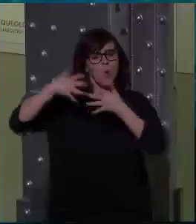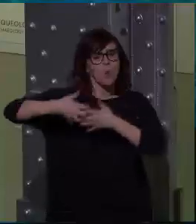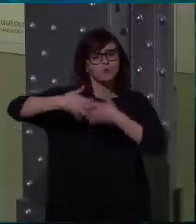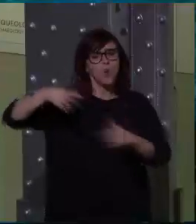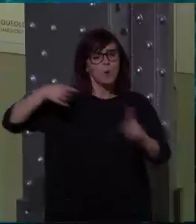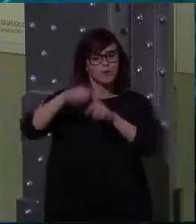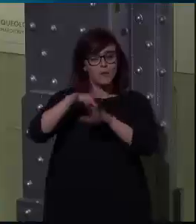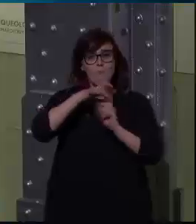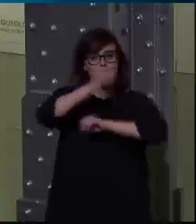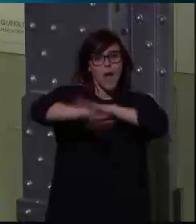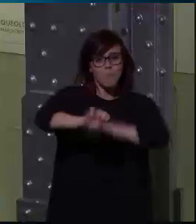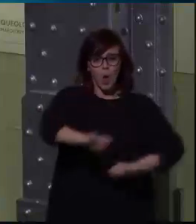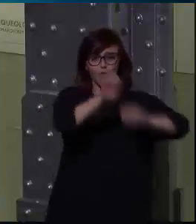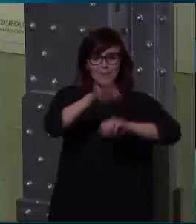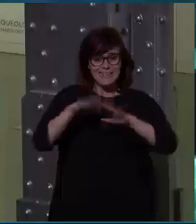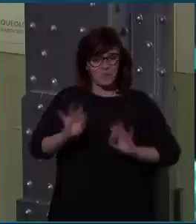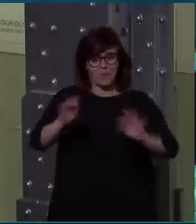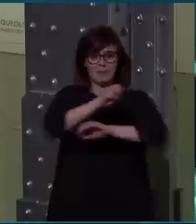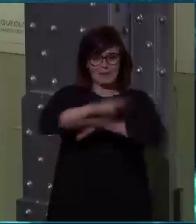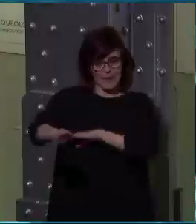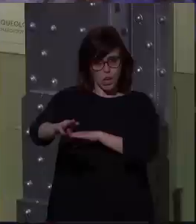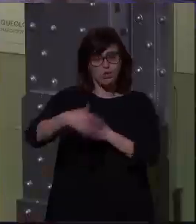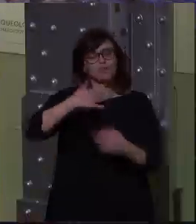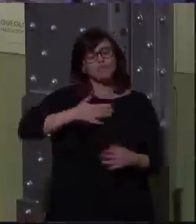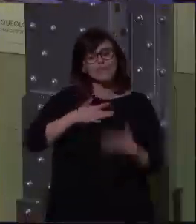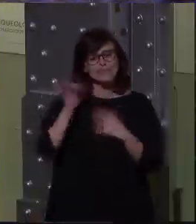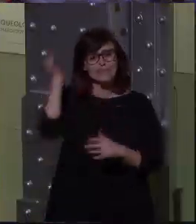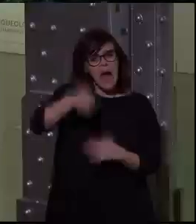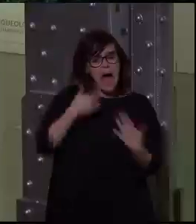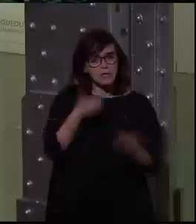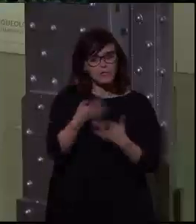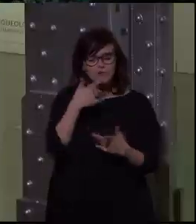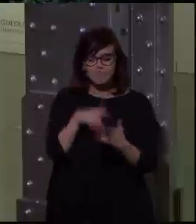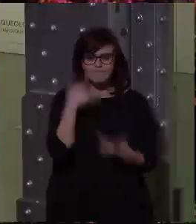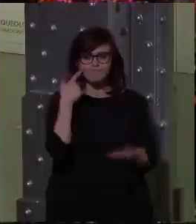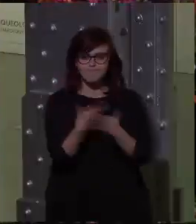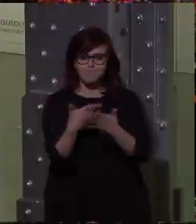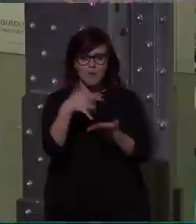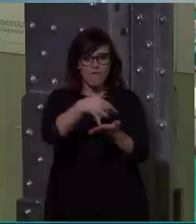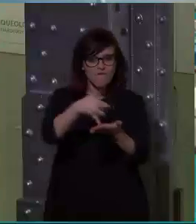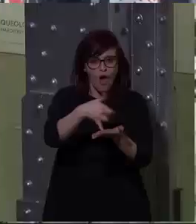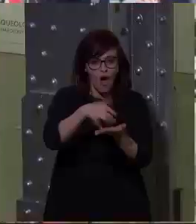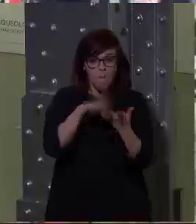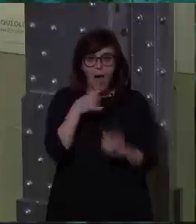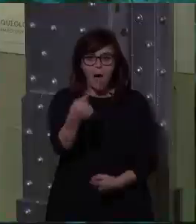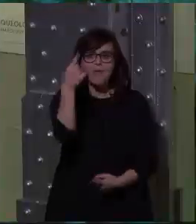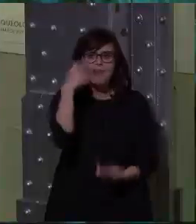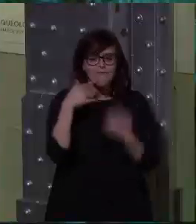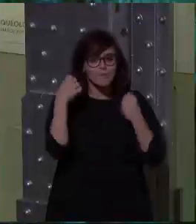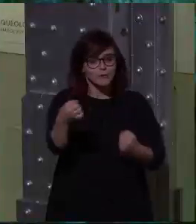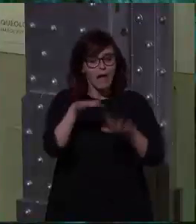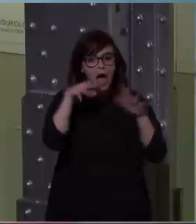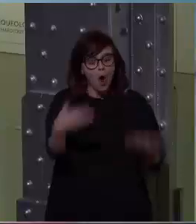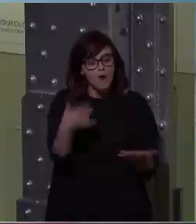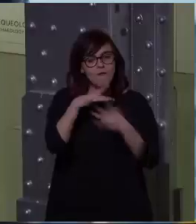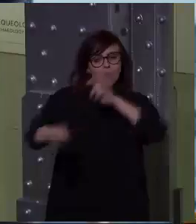por proteger el mar y en especial al Mediterráneo. Y en este tiempo he comprobado su fragilidad ante muchas amenazas.